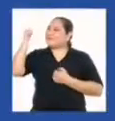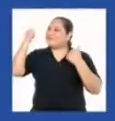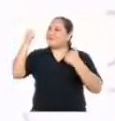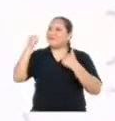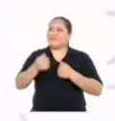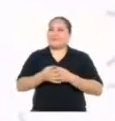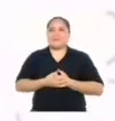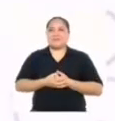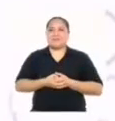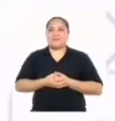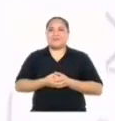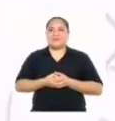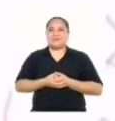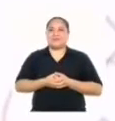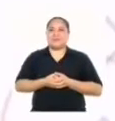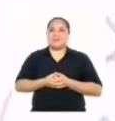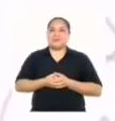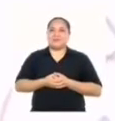¡Ya!